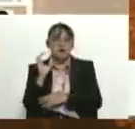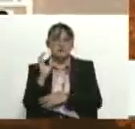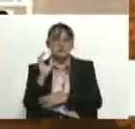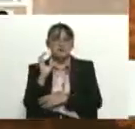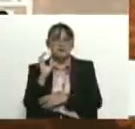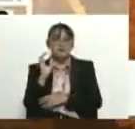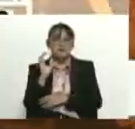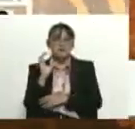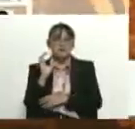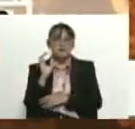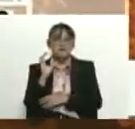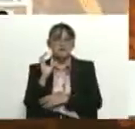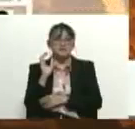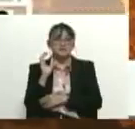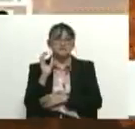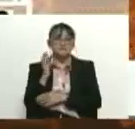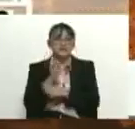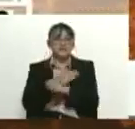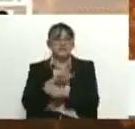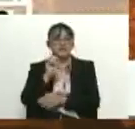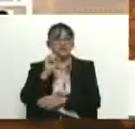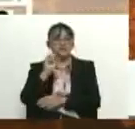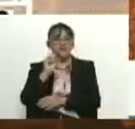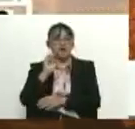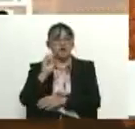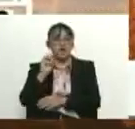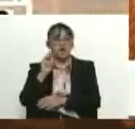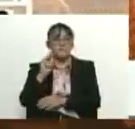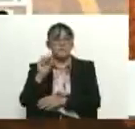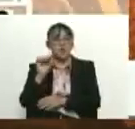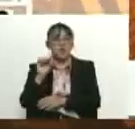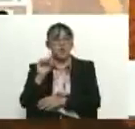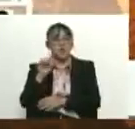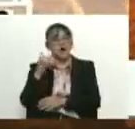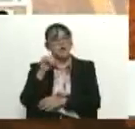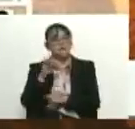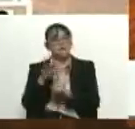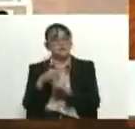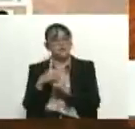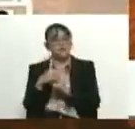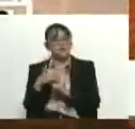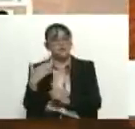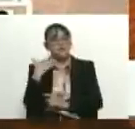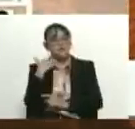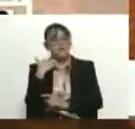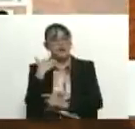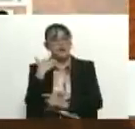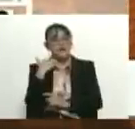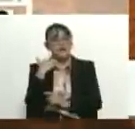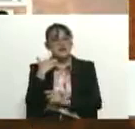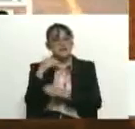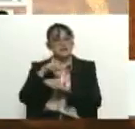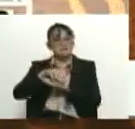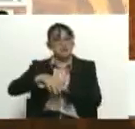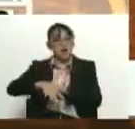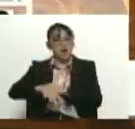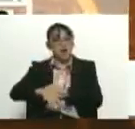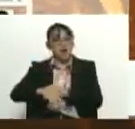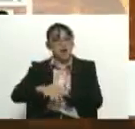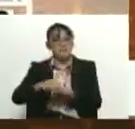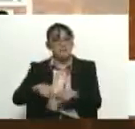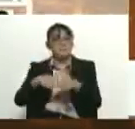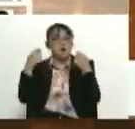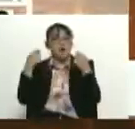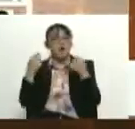bueno hubo antes de eso ocupó un ahí también una situación una falla de borde que colapsó ya